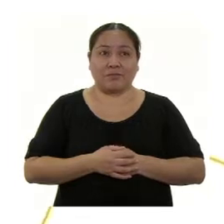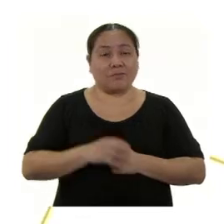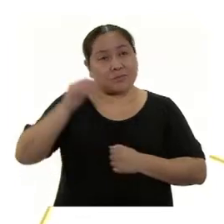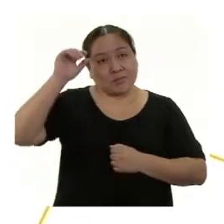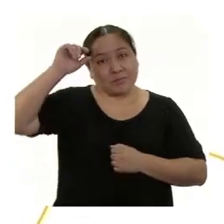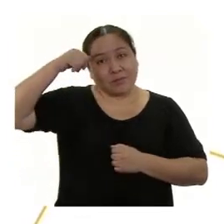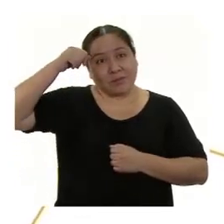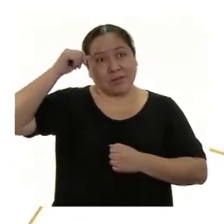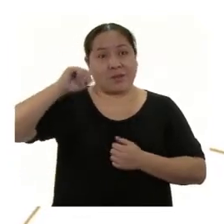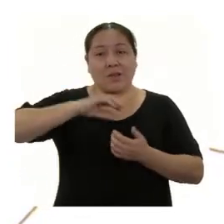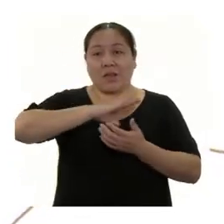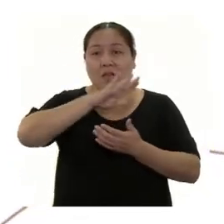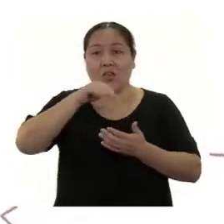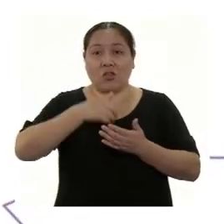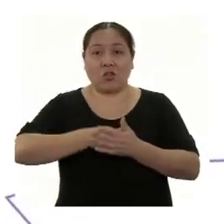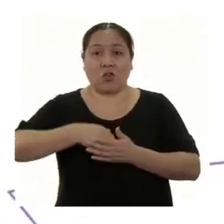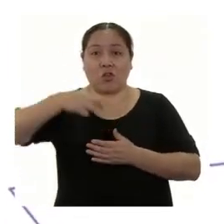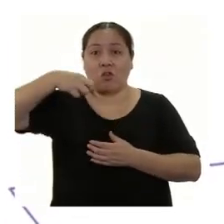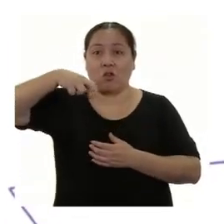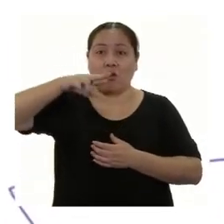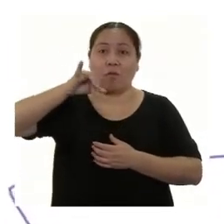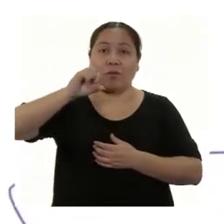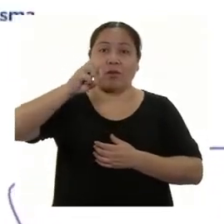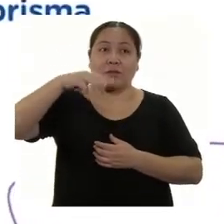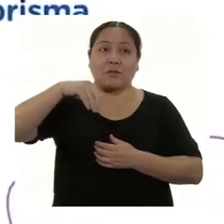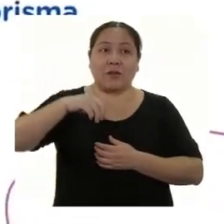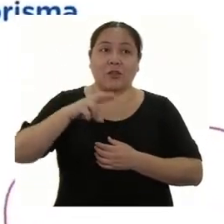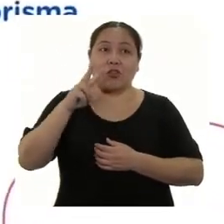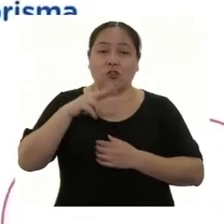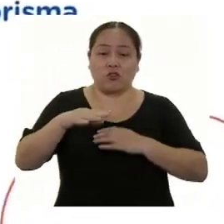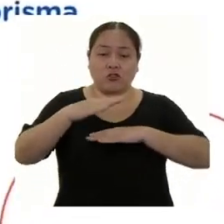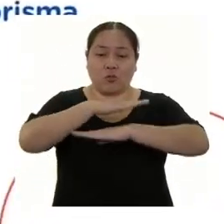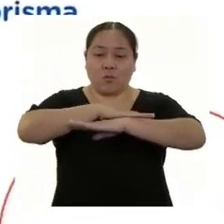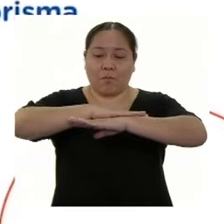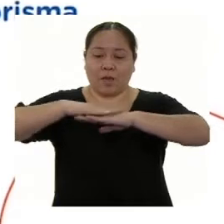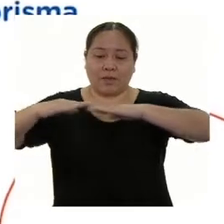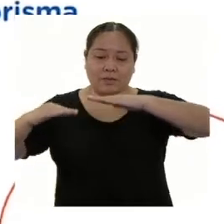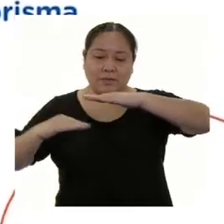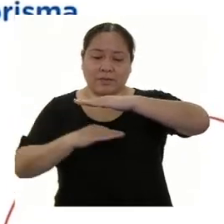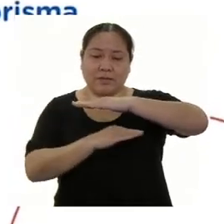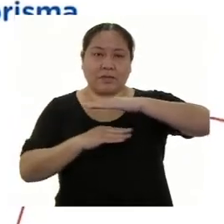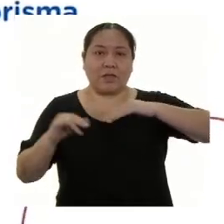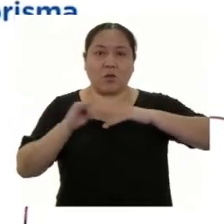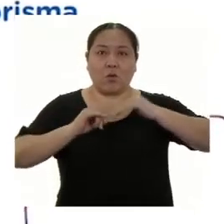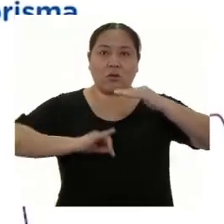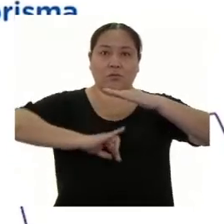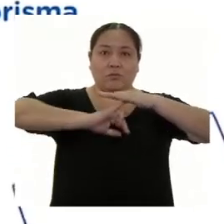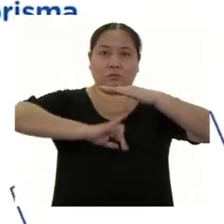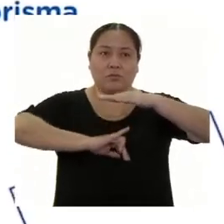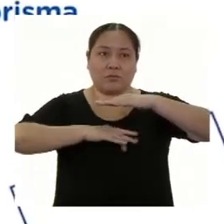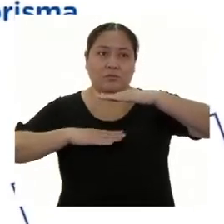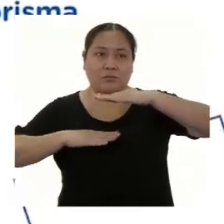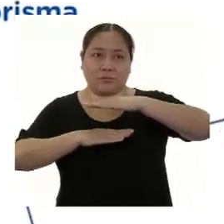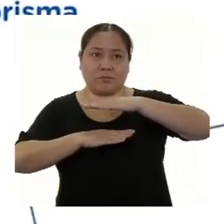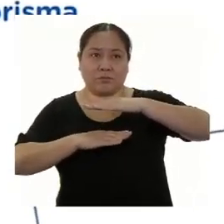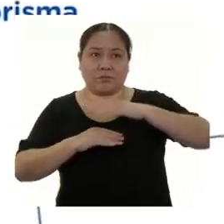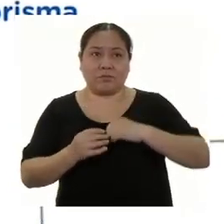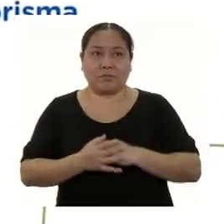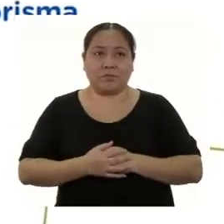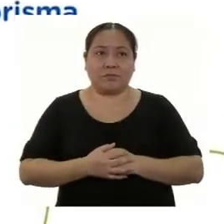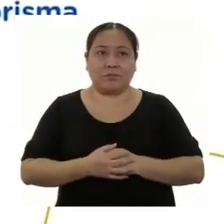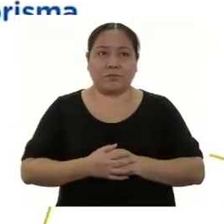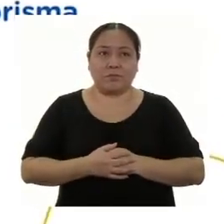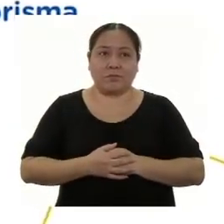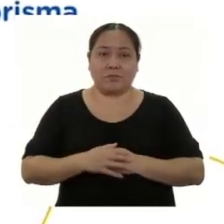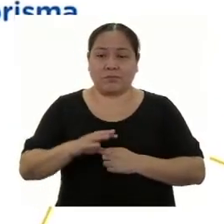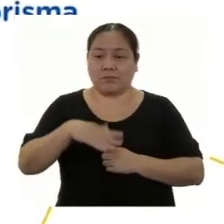Recordemos que todo prisma tiene dos bases iguales de forma poligonal, que son paralelas y congruentes. El resto de